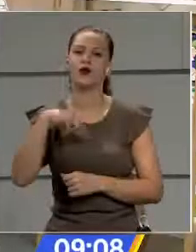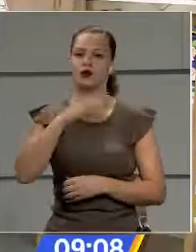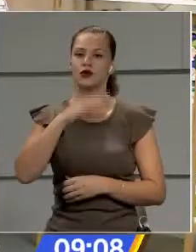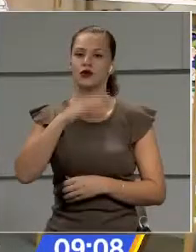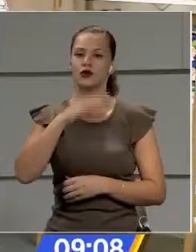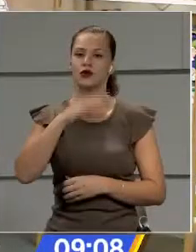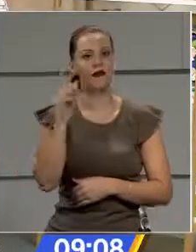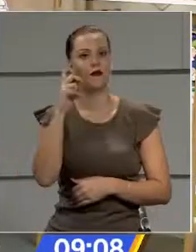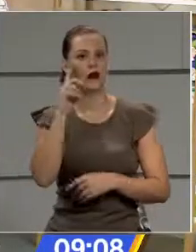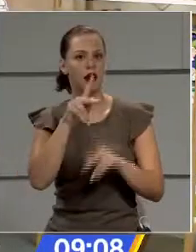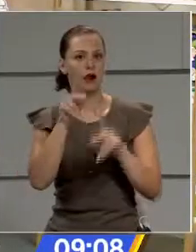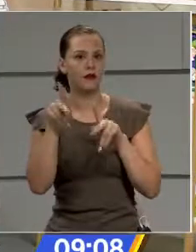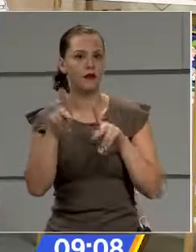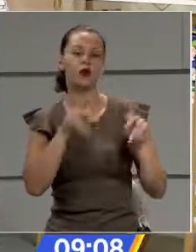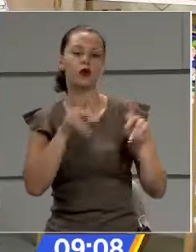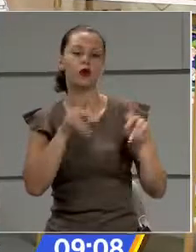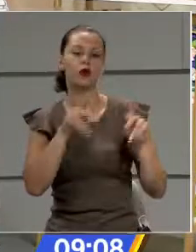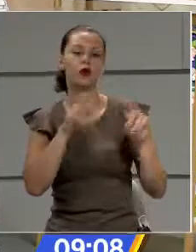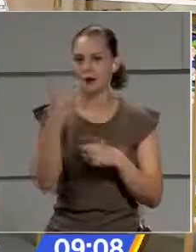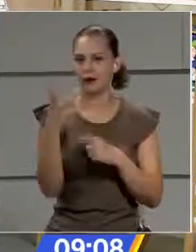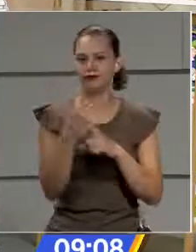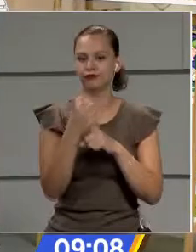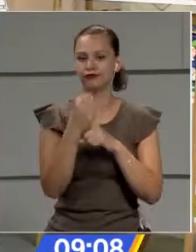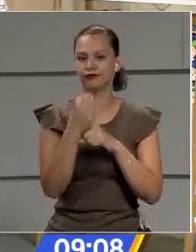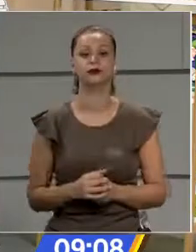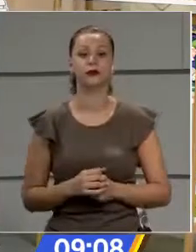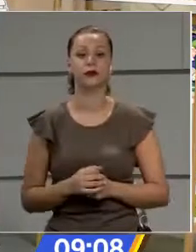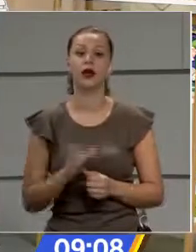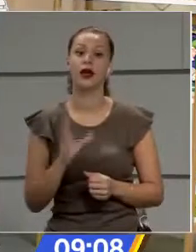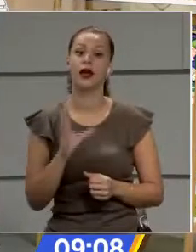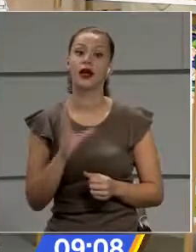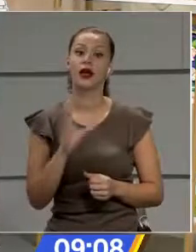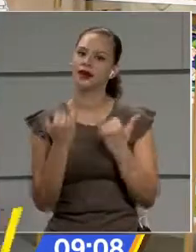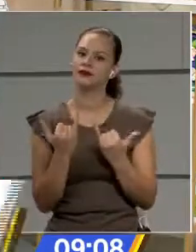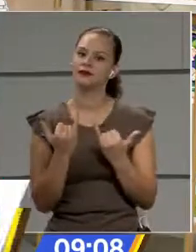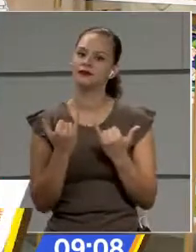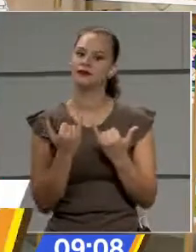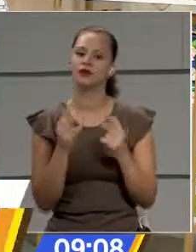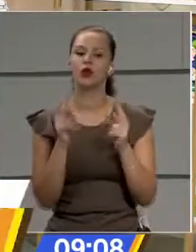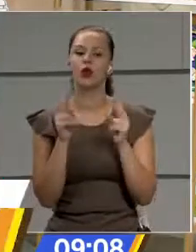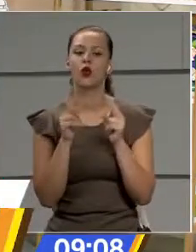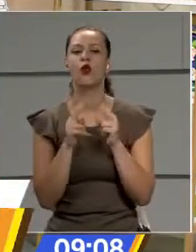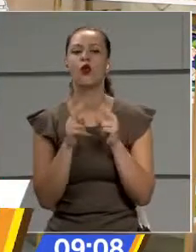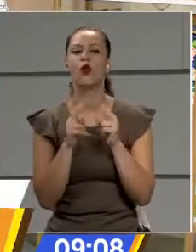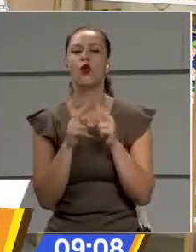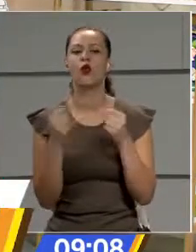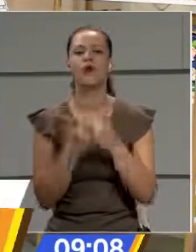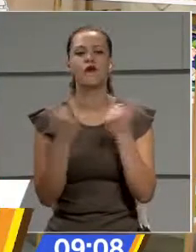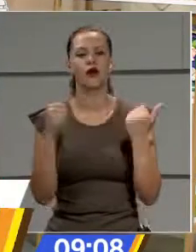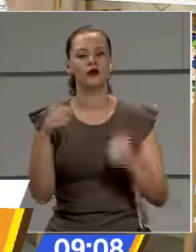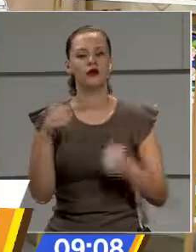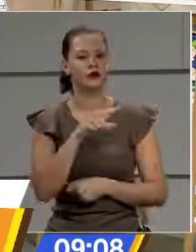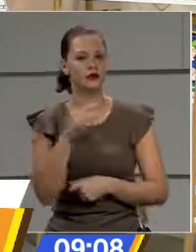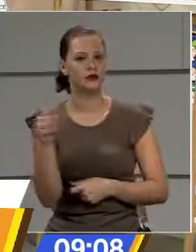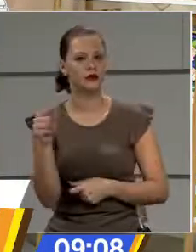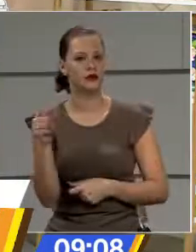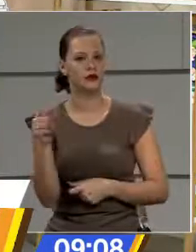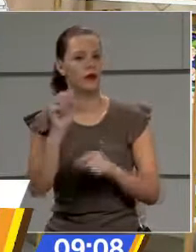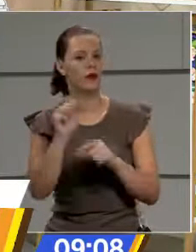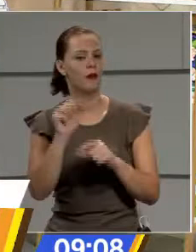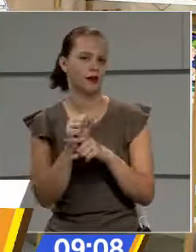Live para que la gente lo pueda obtener. Y vamos ahora sí a conocer cuál es el reto que tenemos esta semana para que ustedes lo pongan